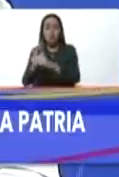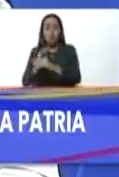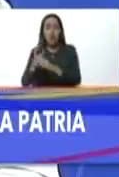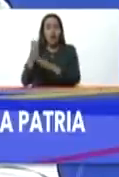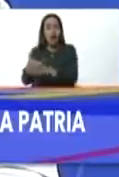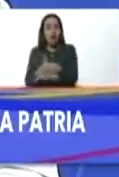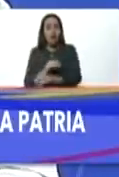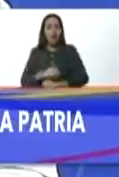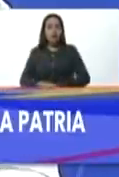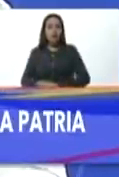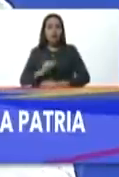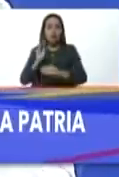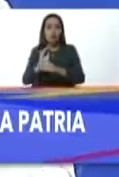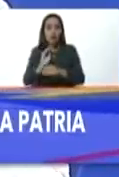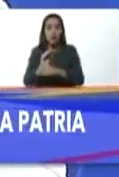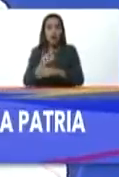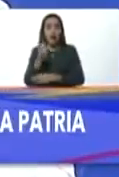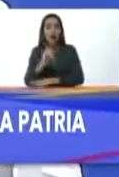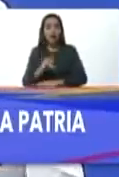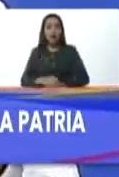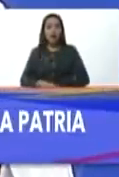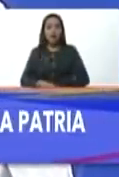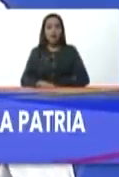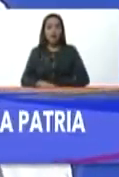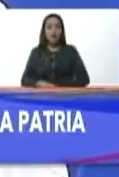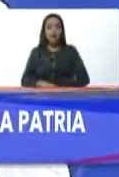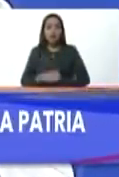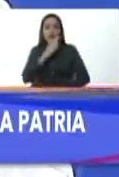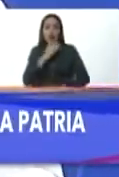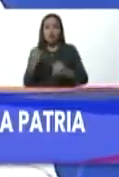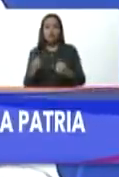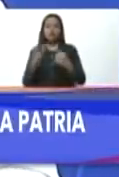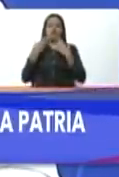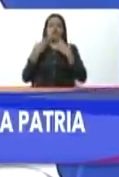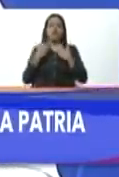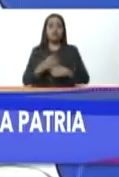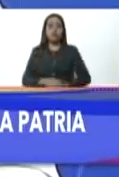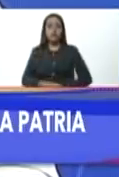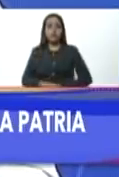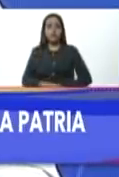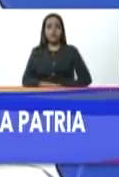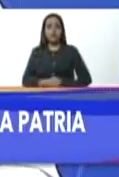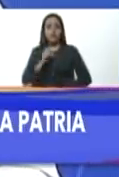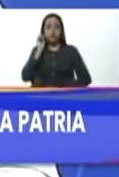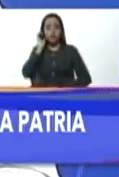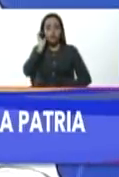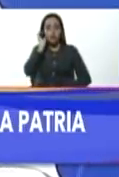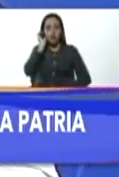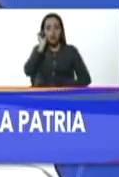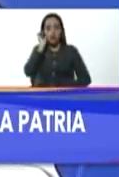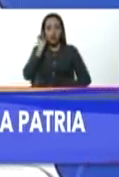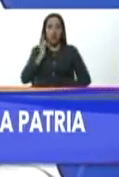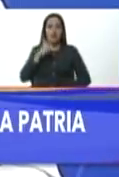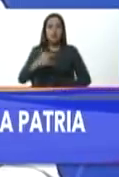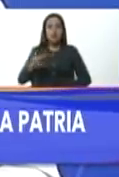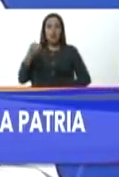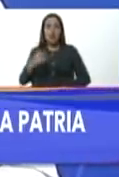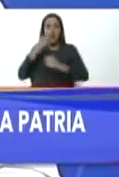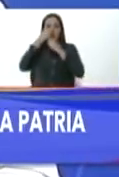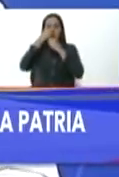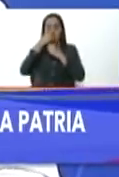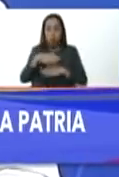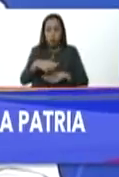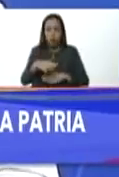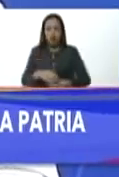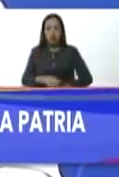se basa fundamentalmente en evitar el contagio. Si se contagia a través de las goticas que